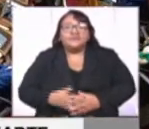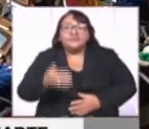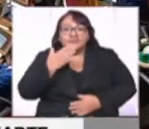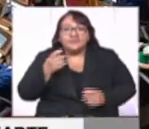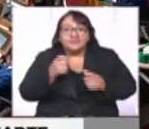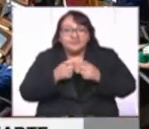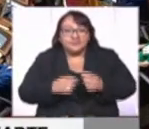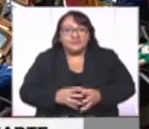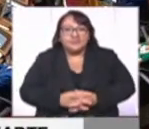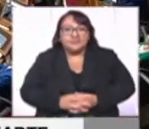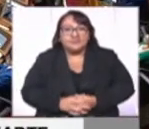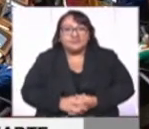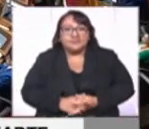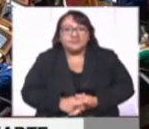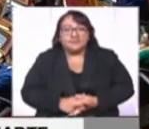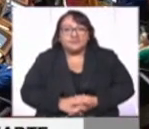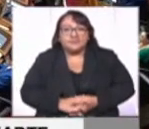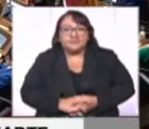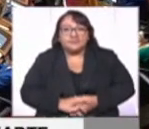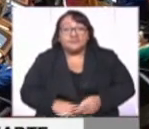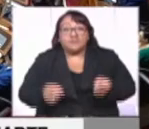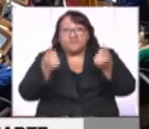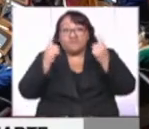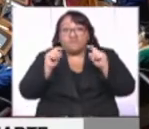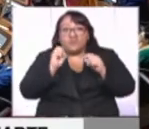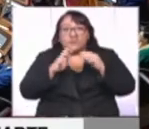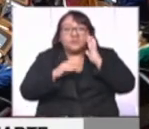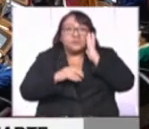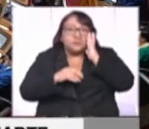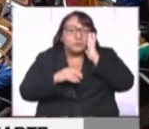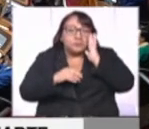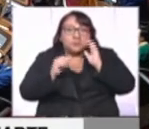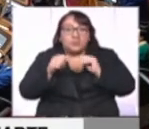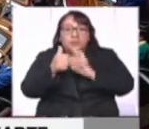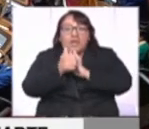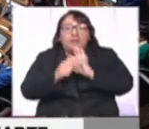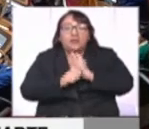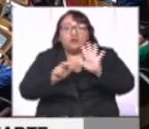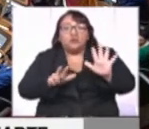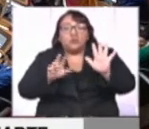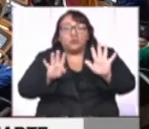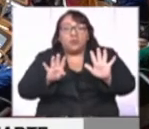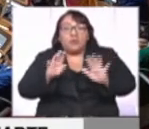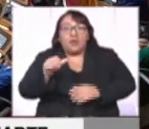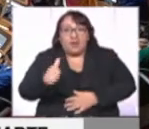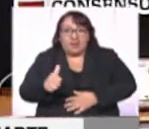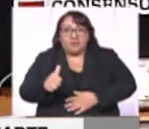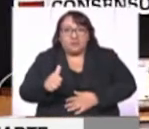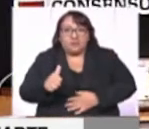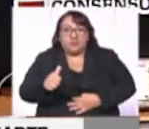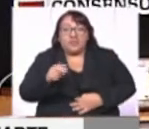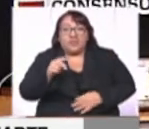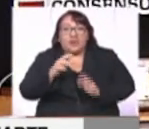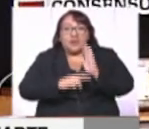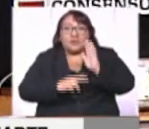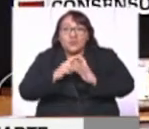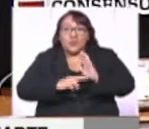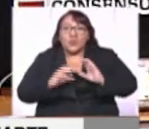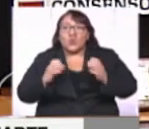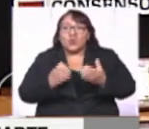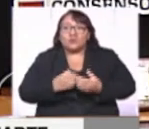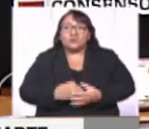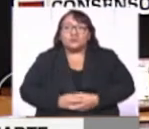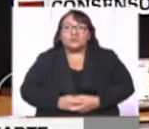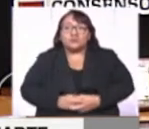congresista. De conformidad con lo establecido en el artículo 89A del reglamento del Congreso